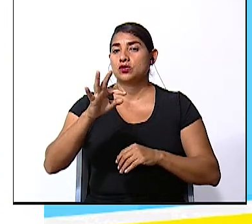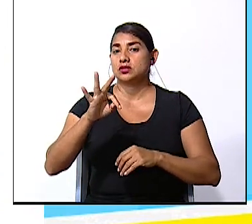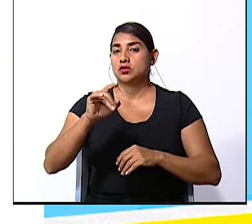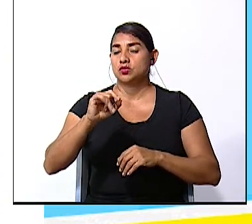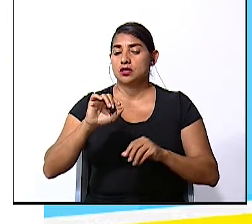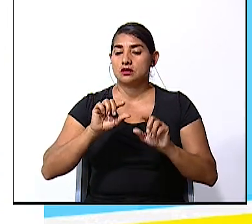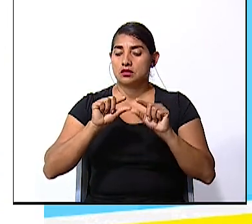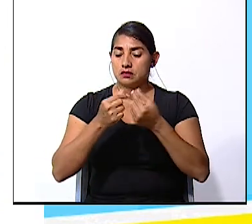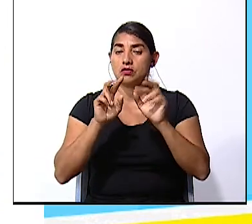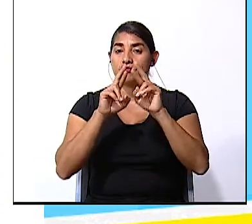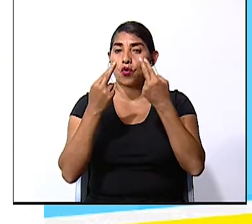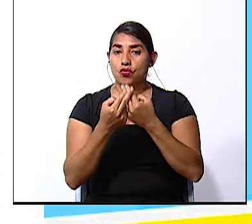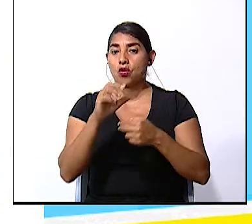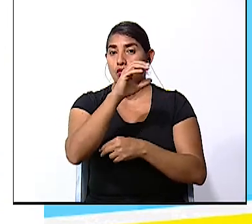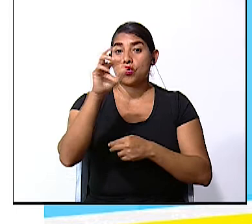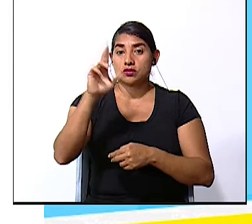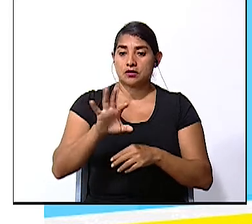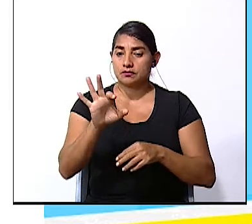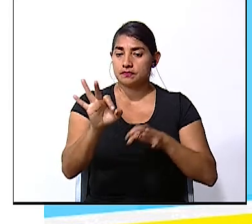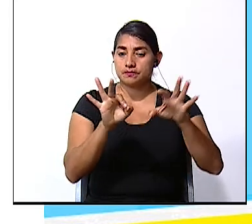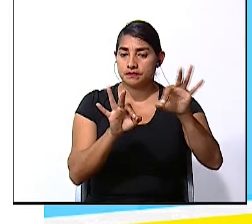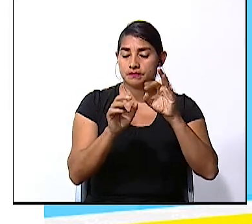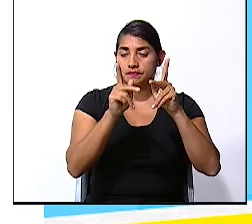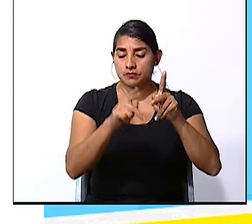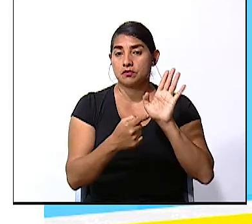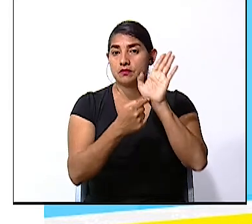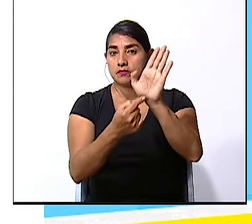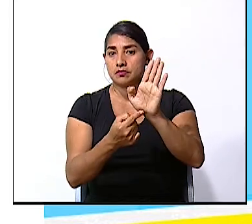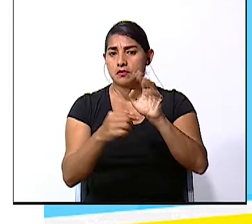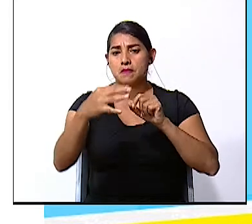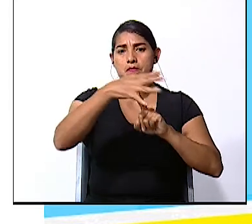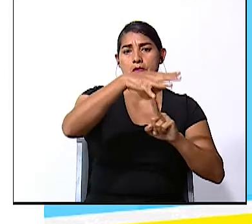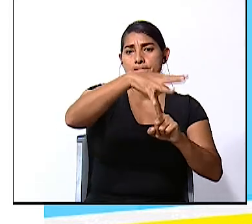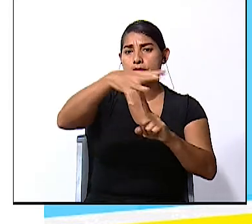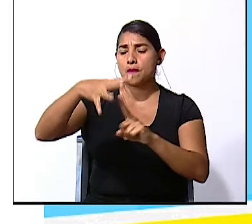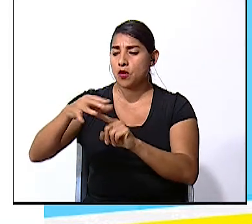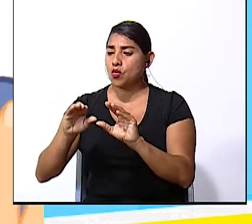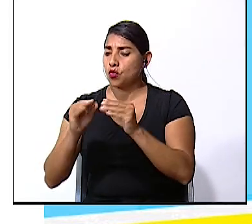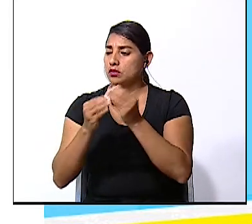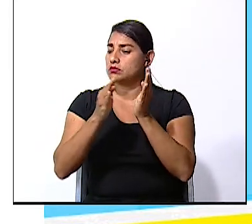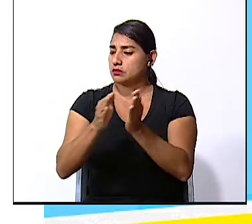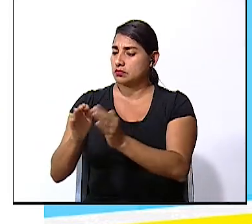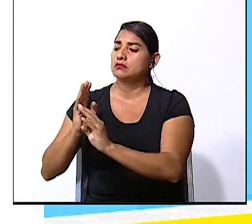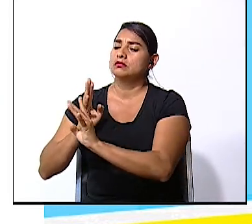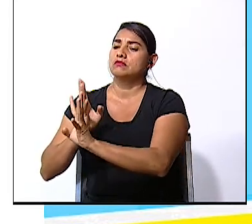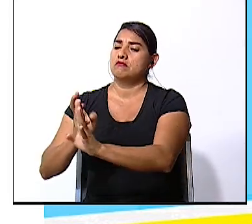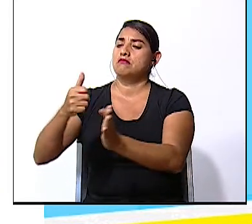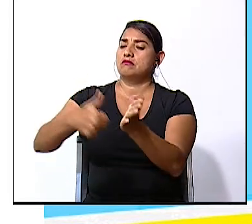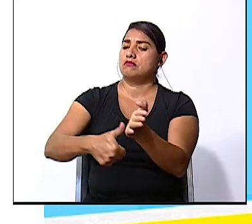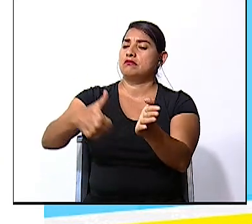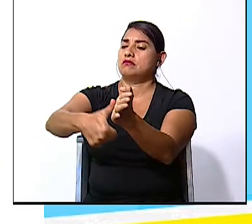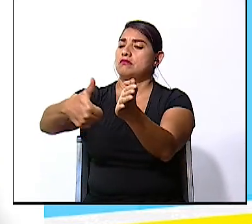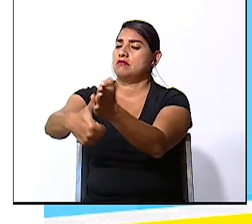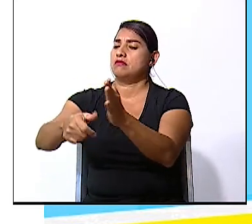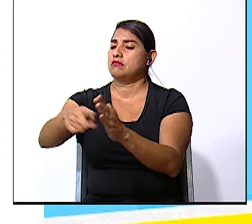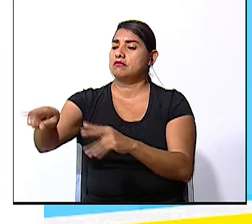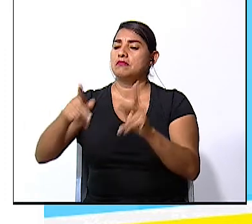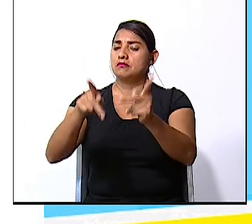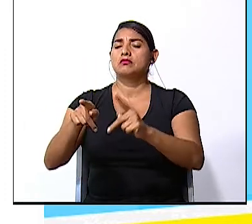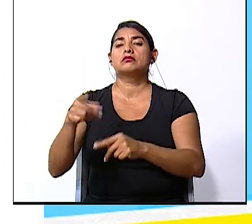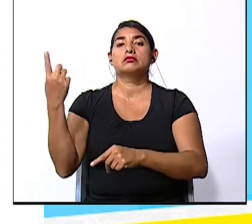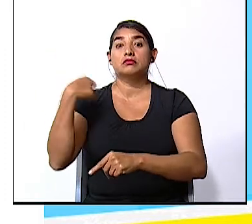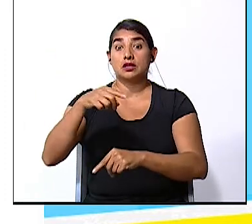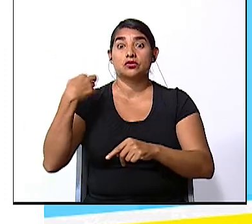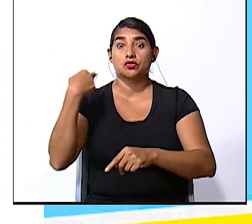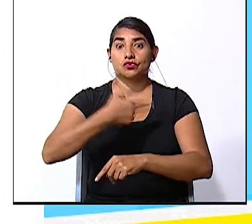Rica. En su elección intervino la representación popular organizada y el pueblo directamente. Esta junta, como